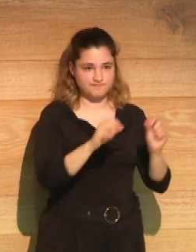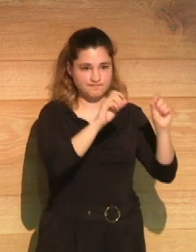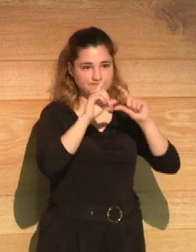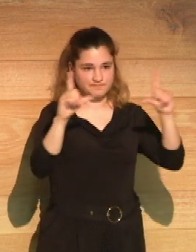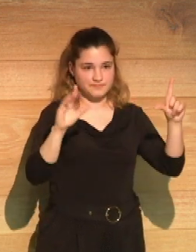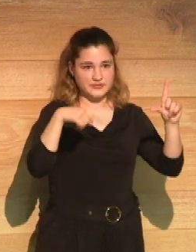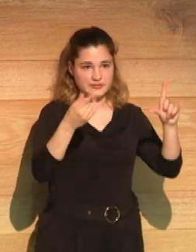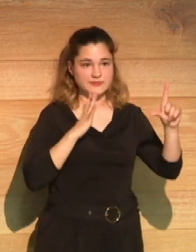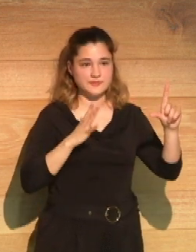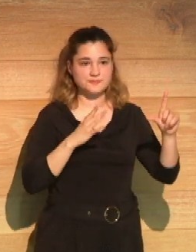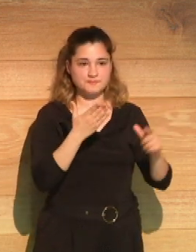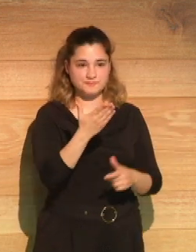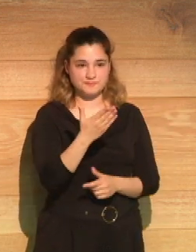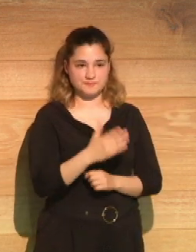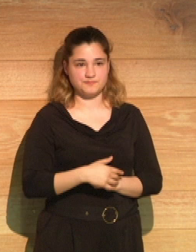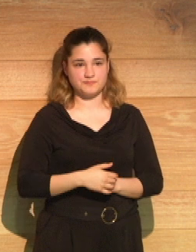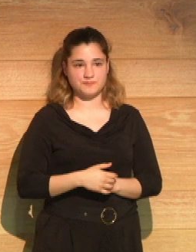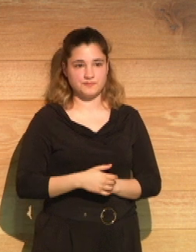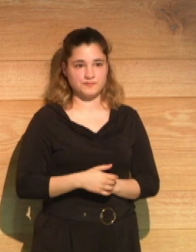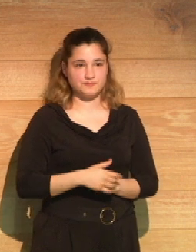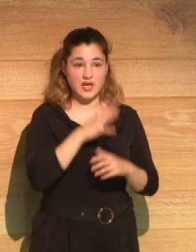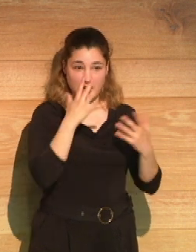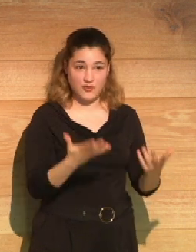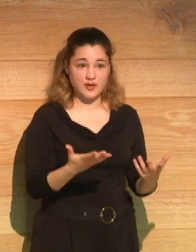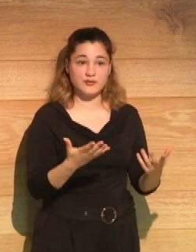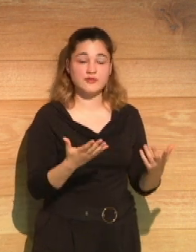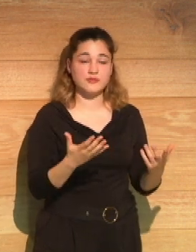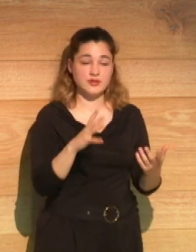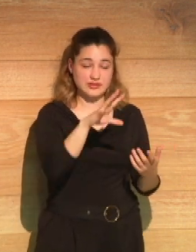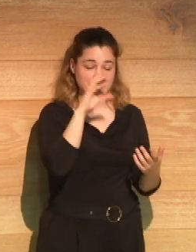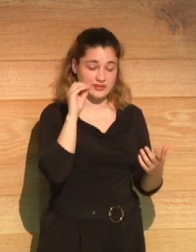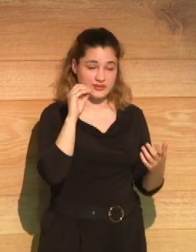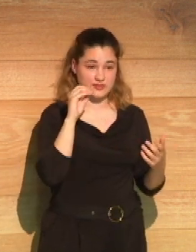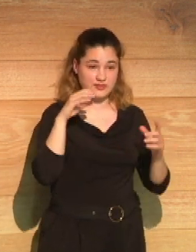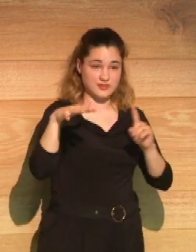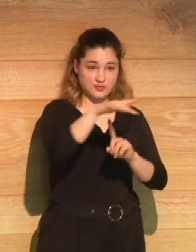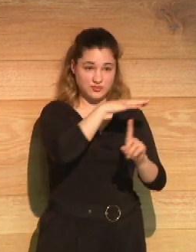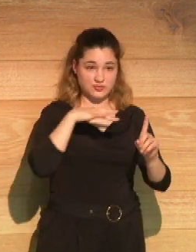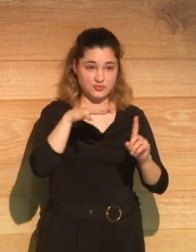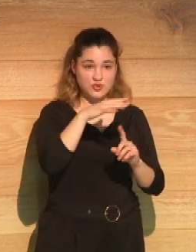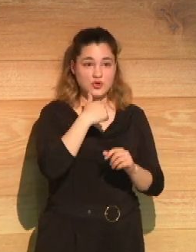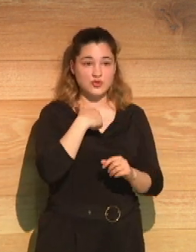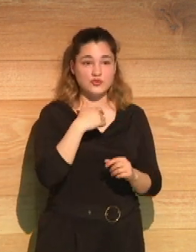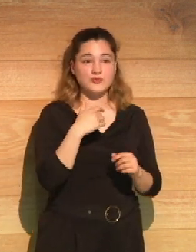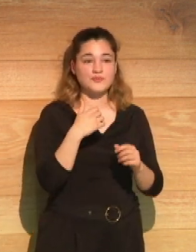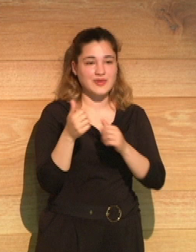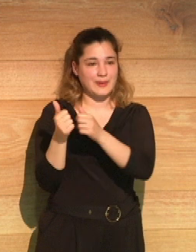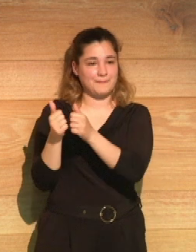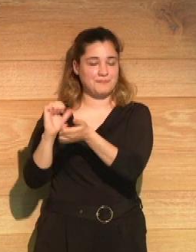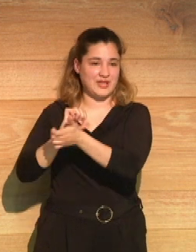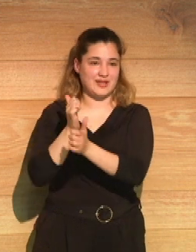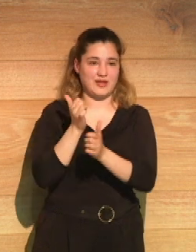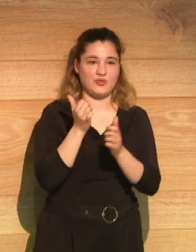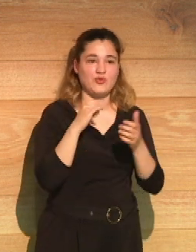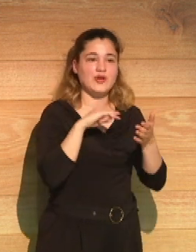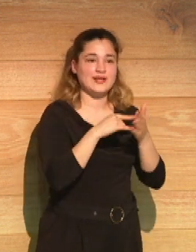Para facilitar este entendimiento del entorno, estoy tomando prestado una herramienta de planificación estratégica que se